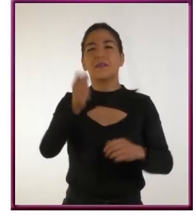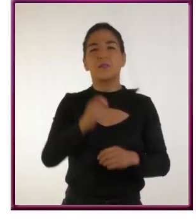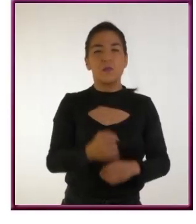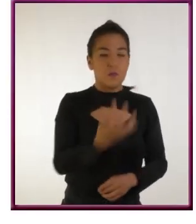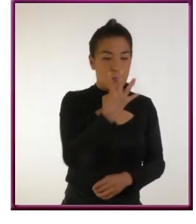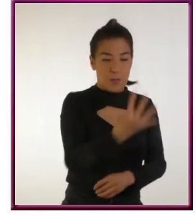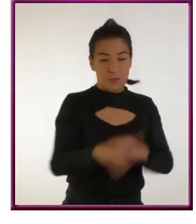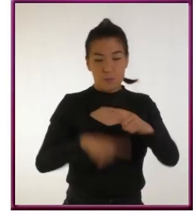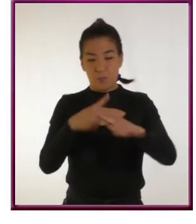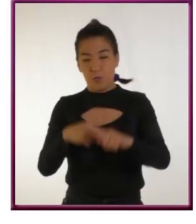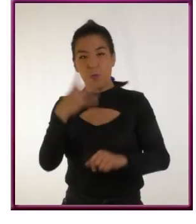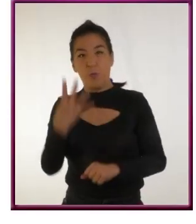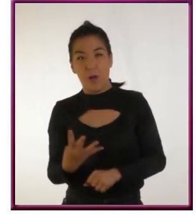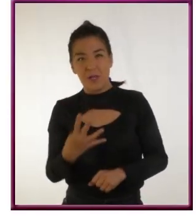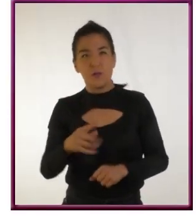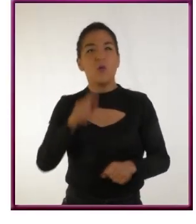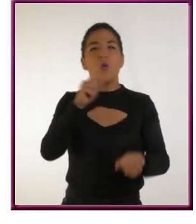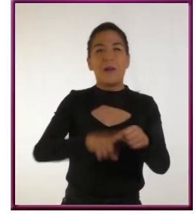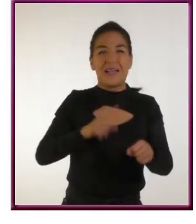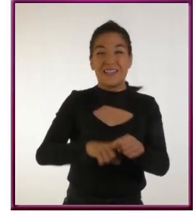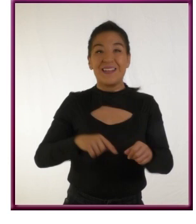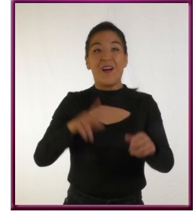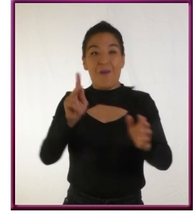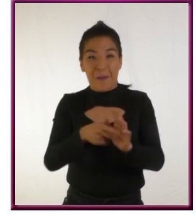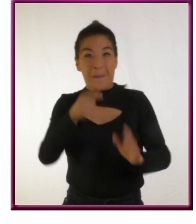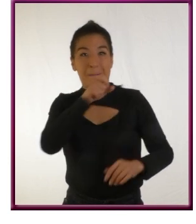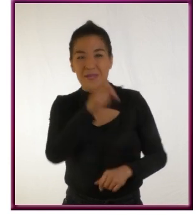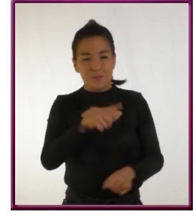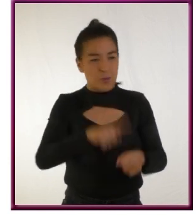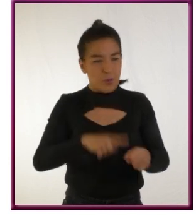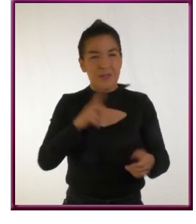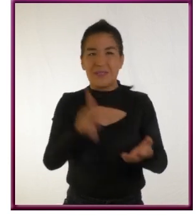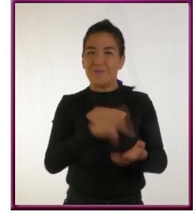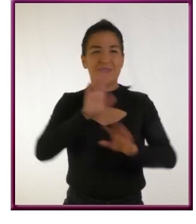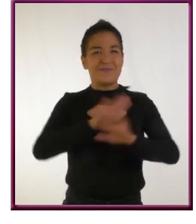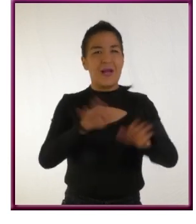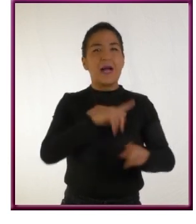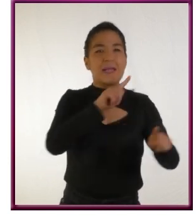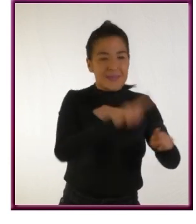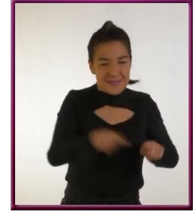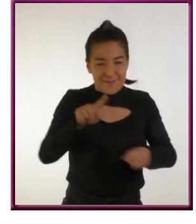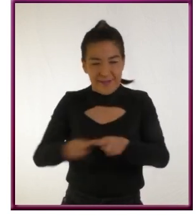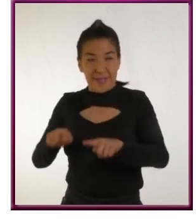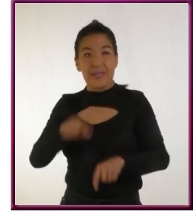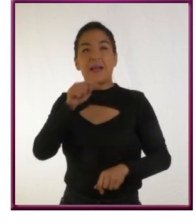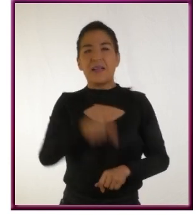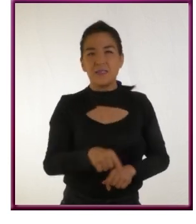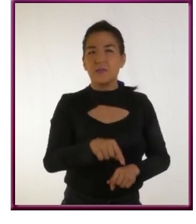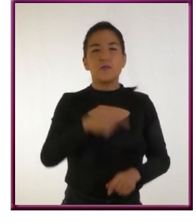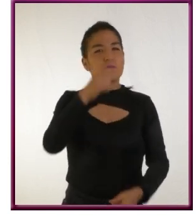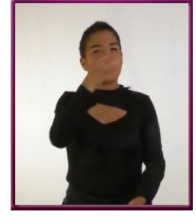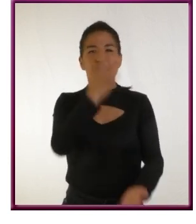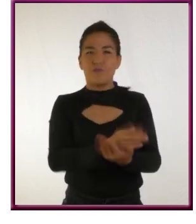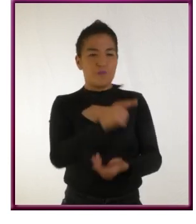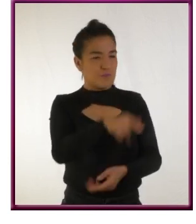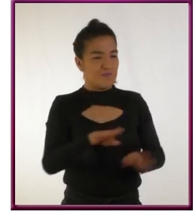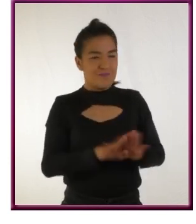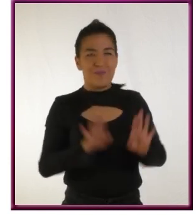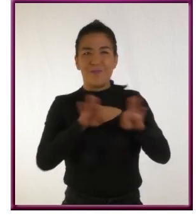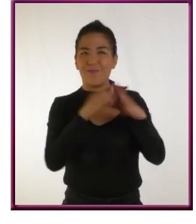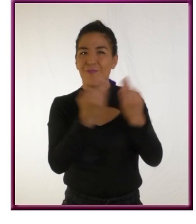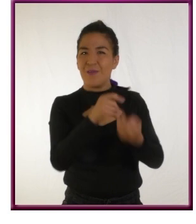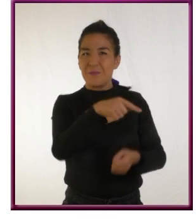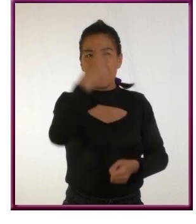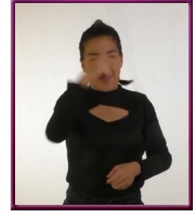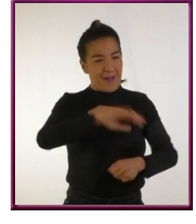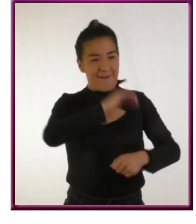de 4 por 4 colores sin repetir los colores? Y entonces hay una forma única de